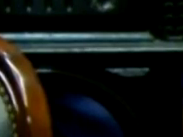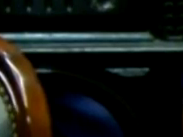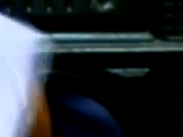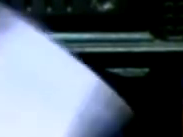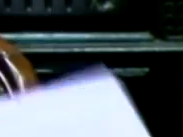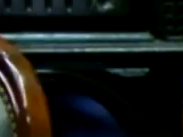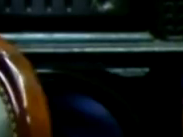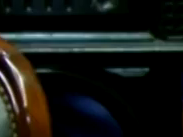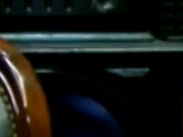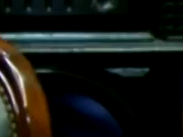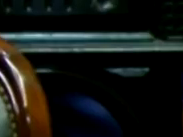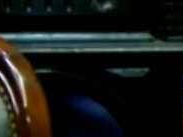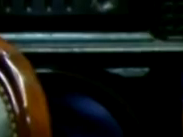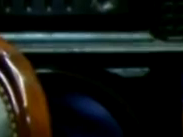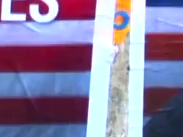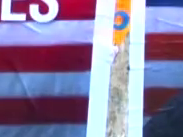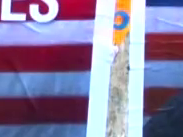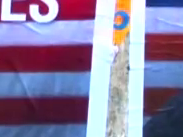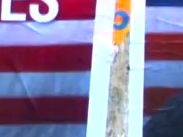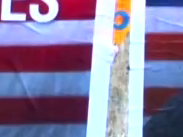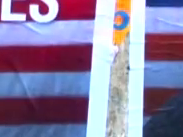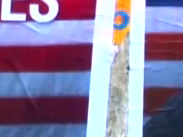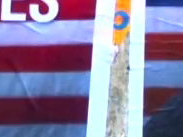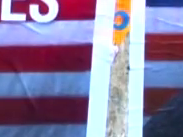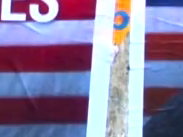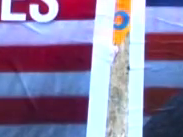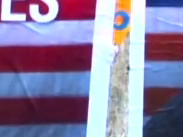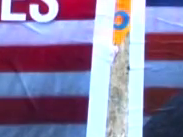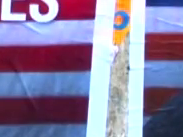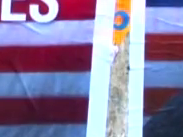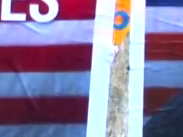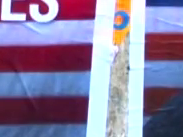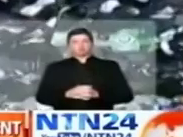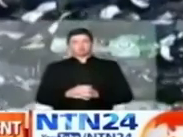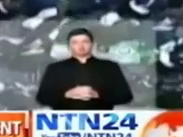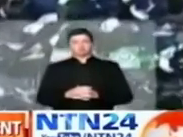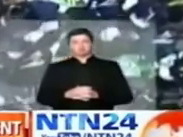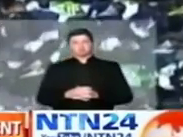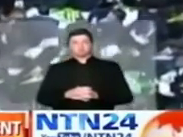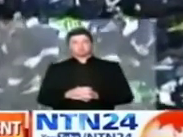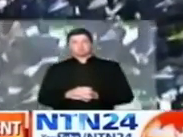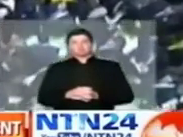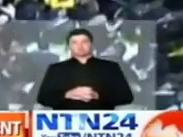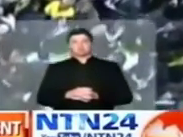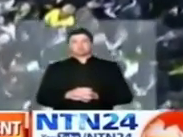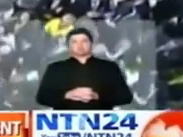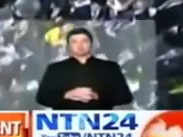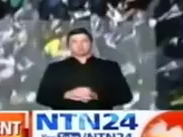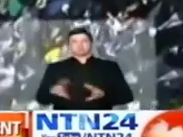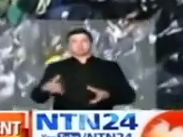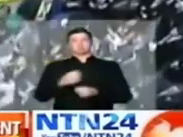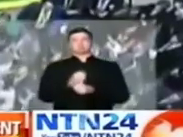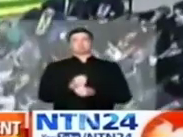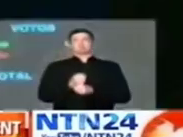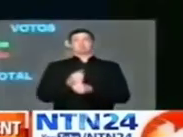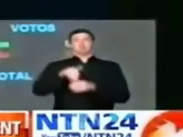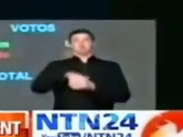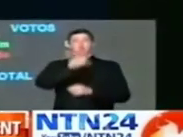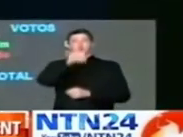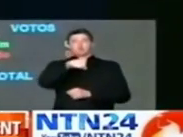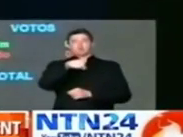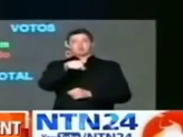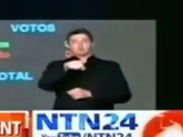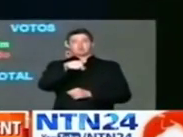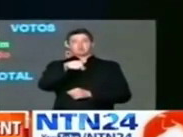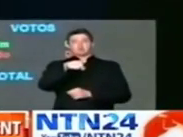medida anunciada por el nuevo gobierno fue la eliminación de al menos 4.000 empleos públicos hasta fin de año, el mismo camino que ya